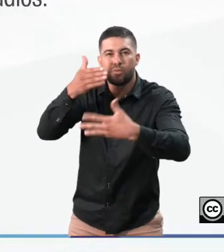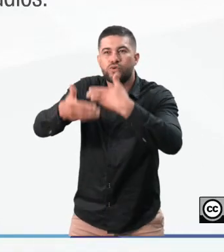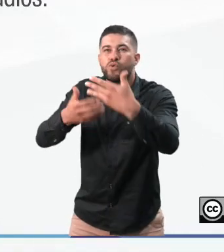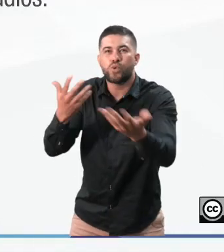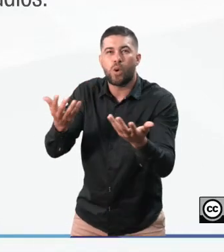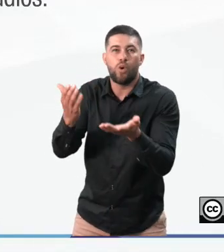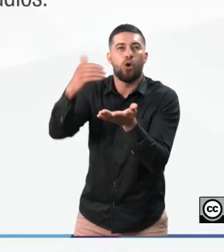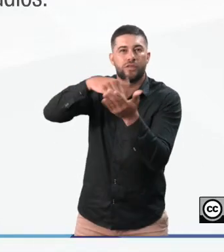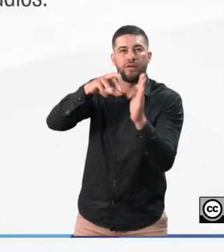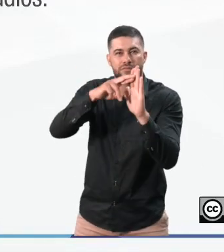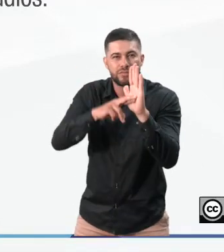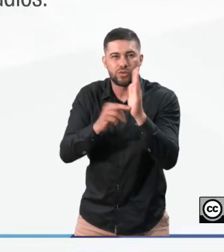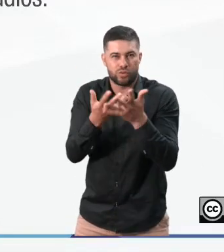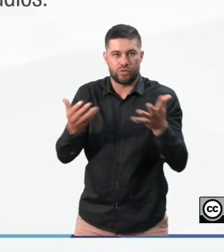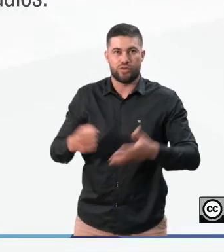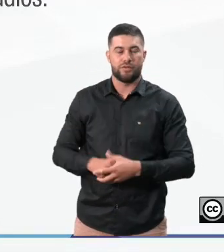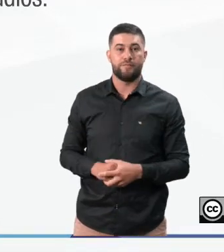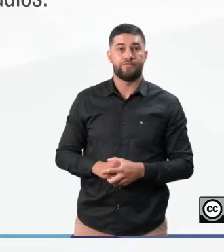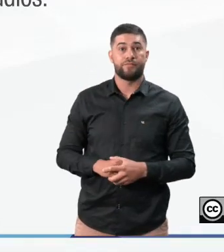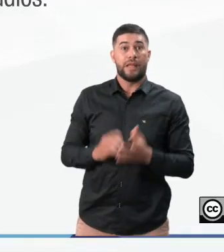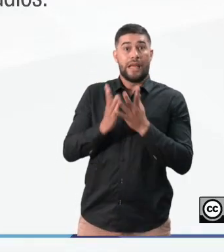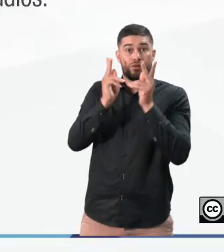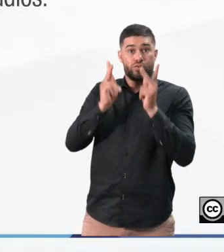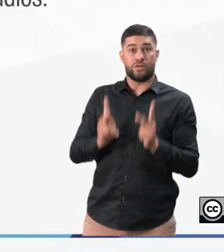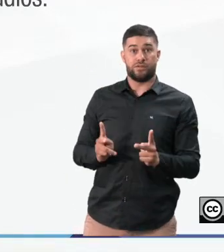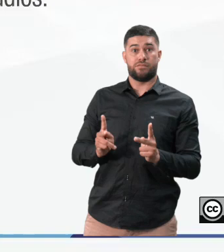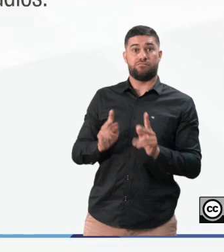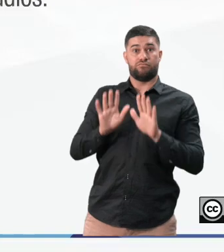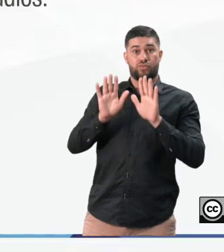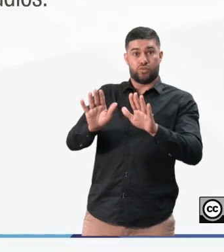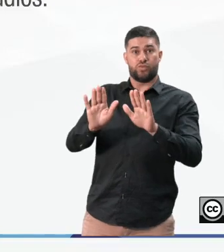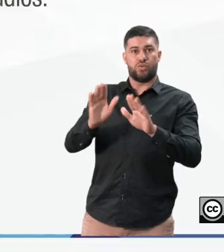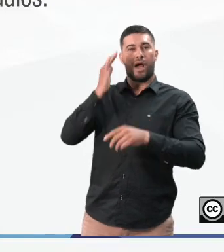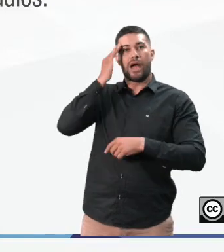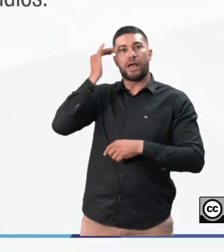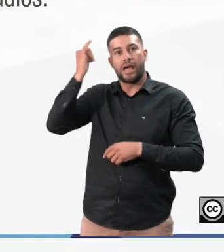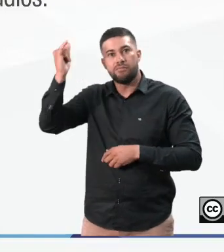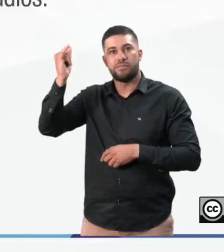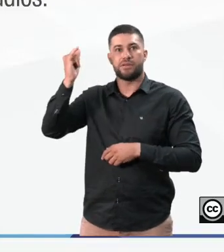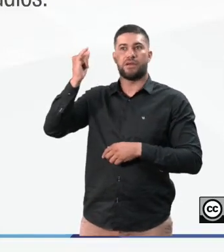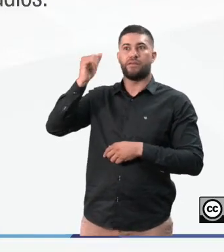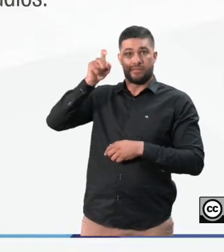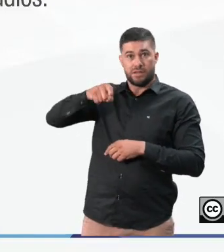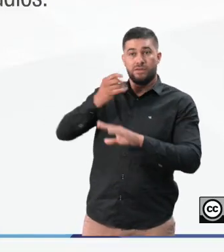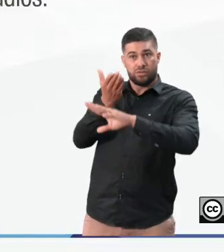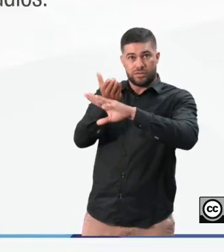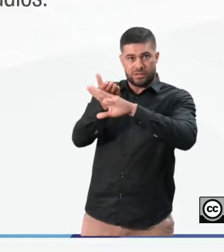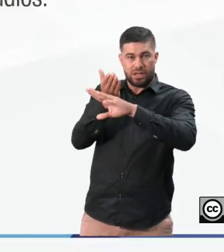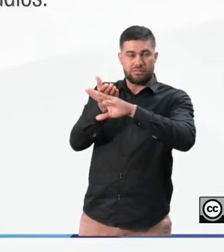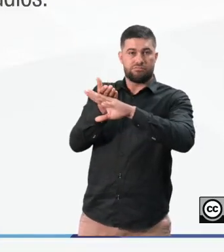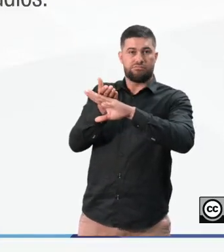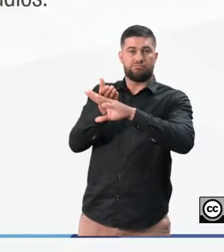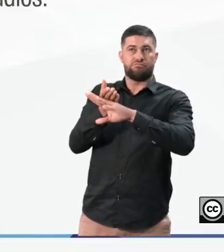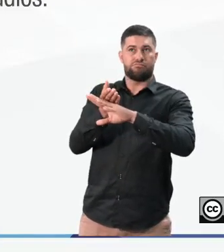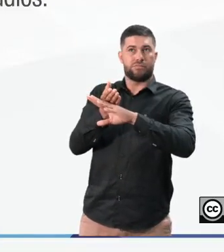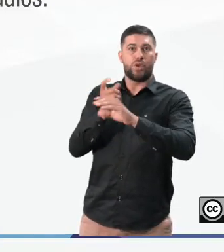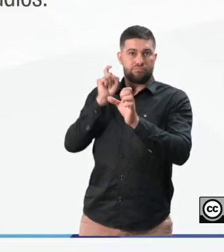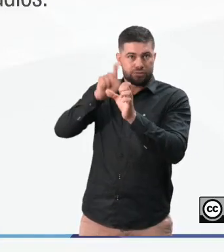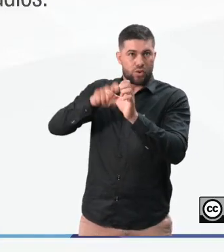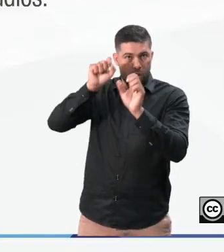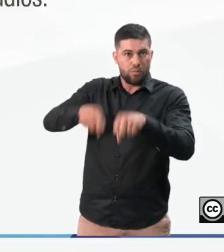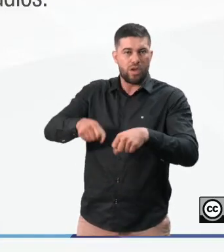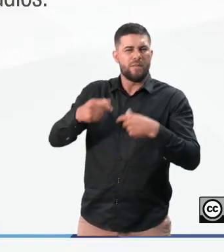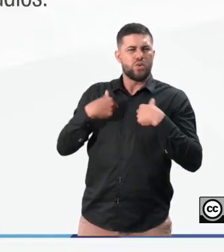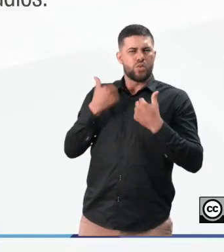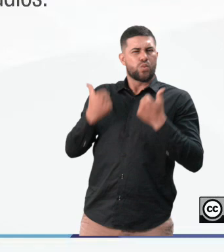de la matrícula. ¿Por qué lo menciono? Hay estudiantes que registran dos materias y pagan el valor completo de la